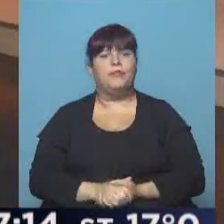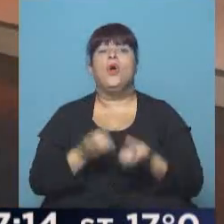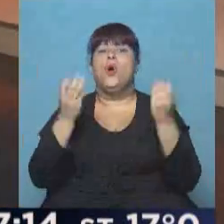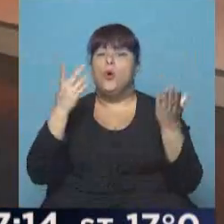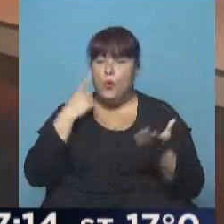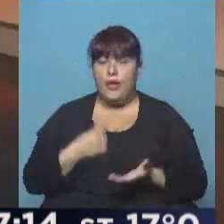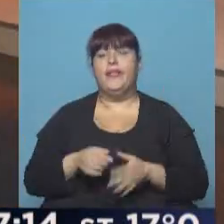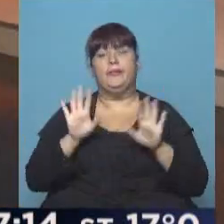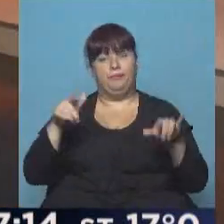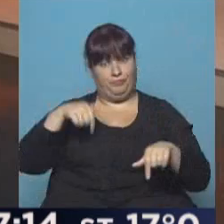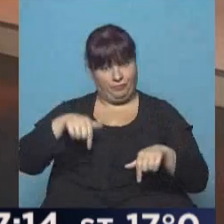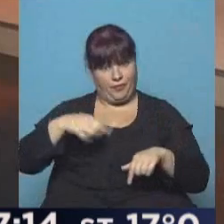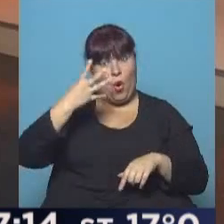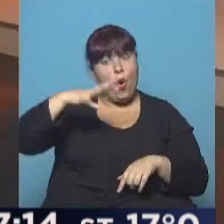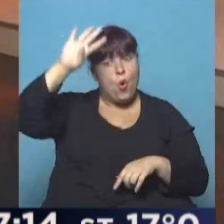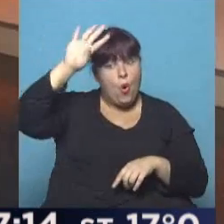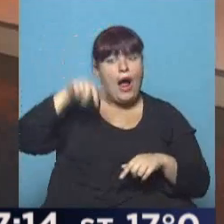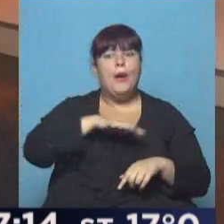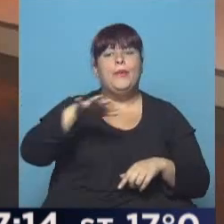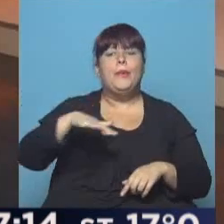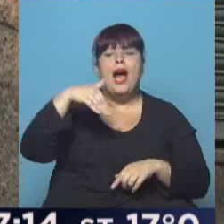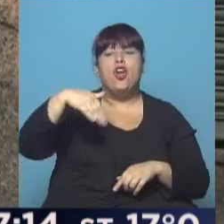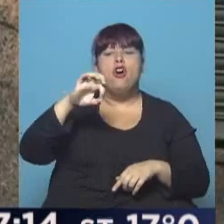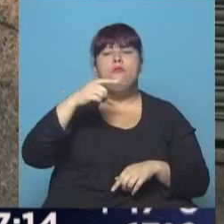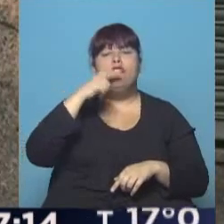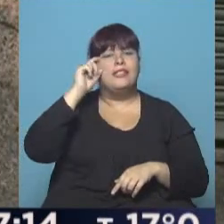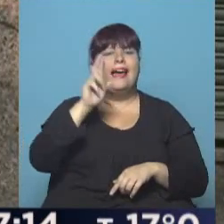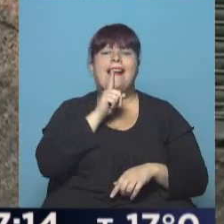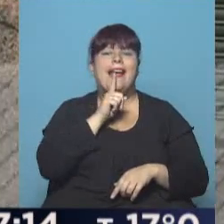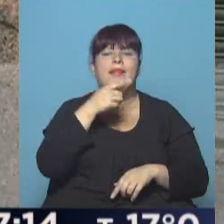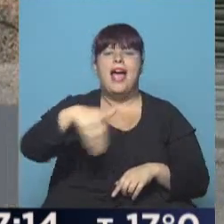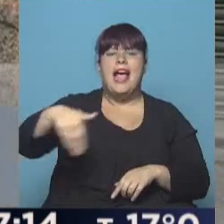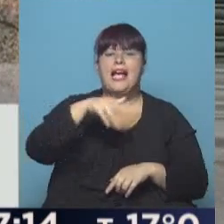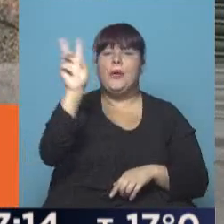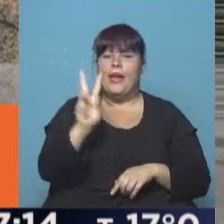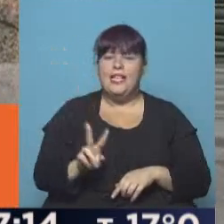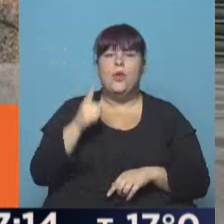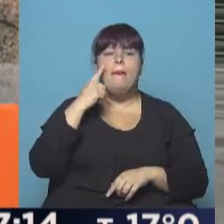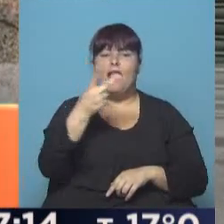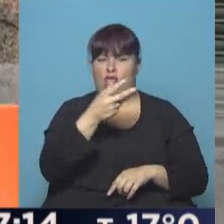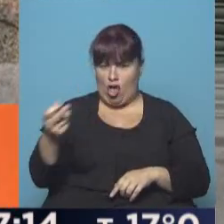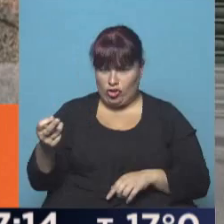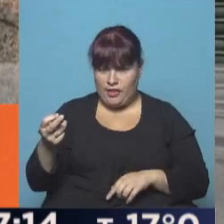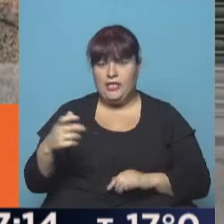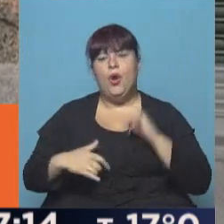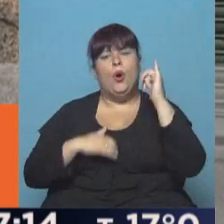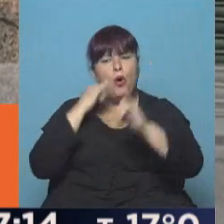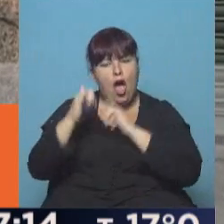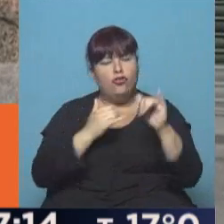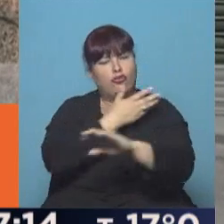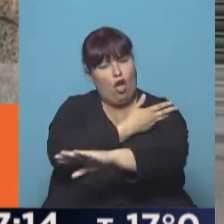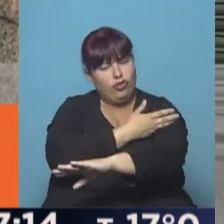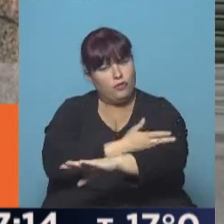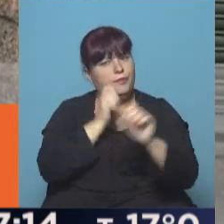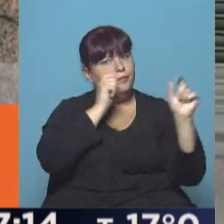día, Pablo. Fíjate, aquí en este cuarto piso, estamos en el barrio porteño de Montserrat, estamos hablando de la calle Venezuela al 1200. Te voy a ir contando a medida